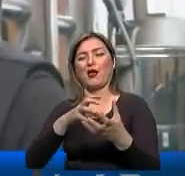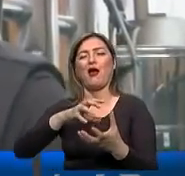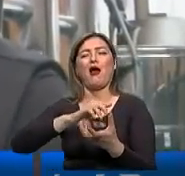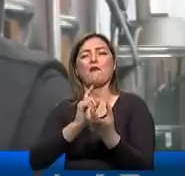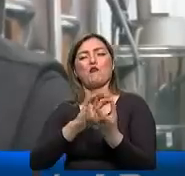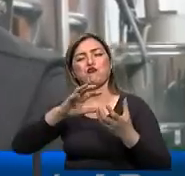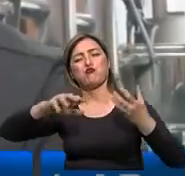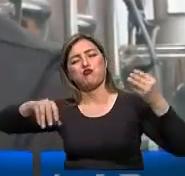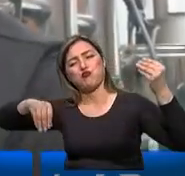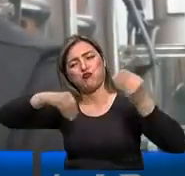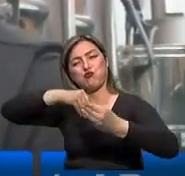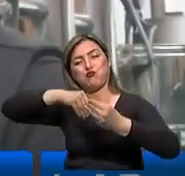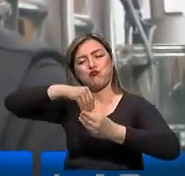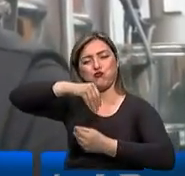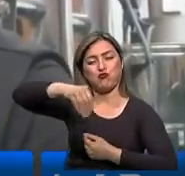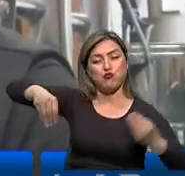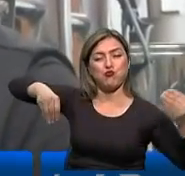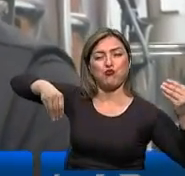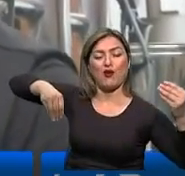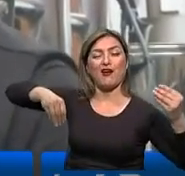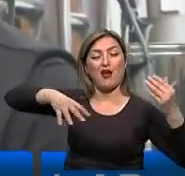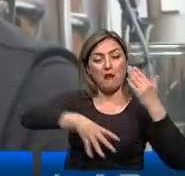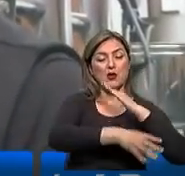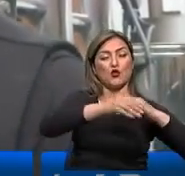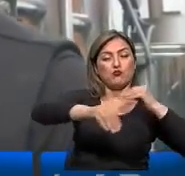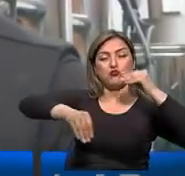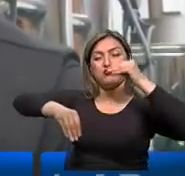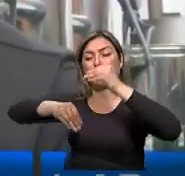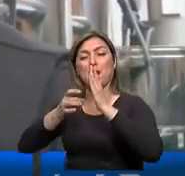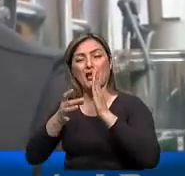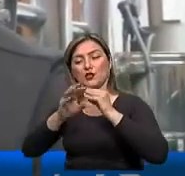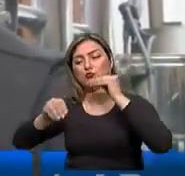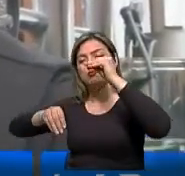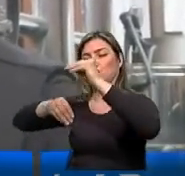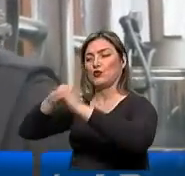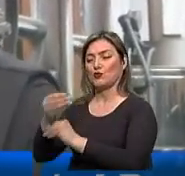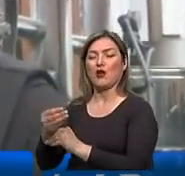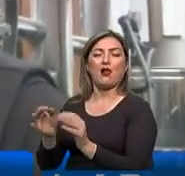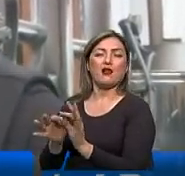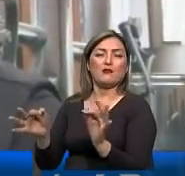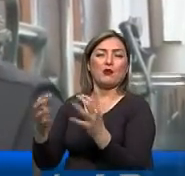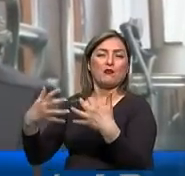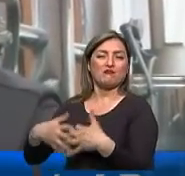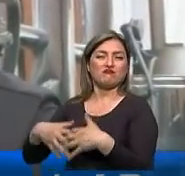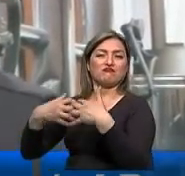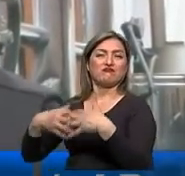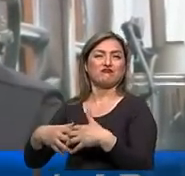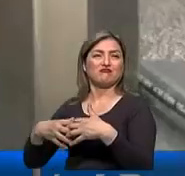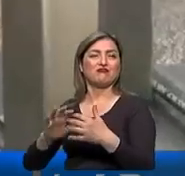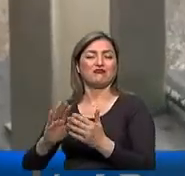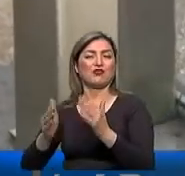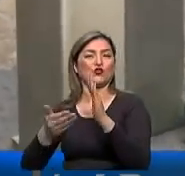a sus orígenes y eso es lo que hice, volví a regresar al petróleo, pero lo estoy refinando, volviendo a refinar, es un refinado pero lo vamos a volver a